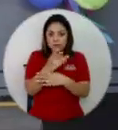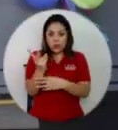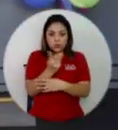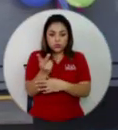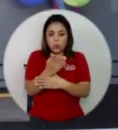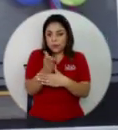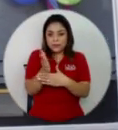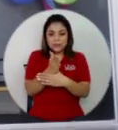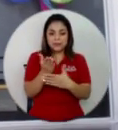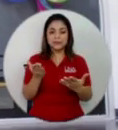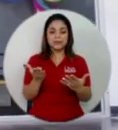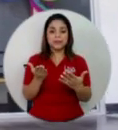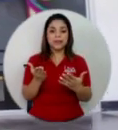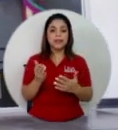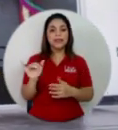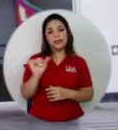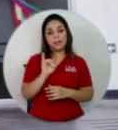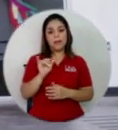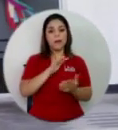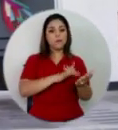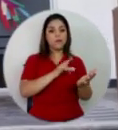UTN y aprovechar otras